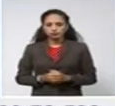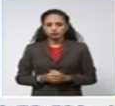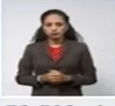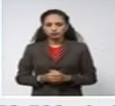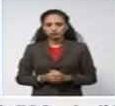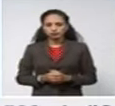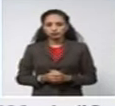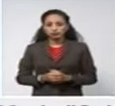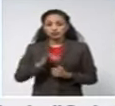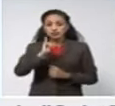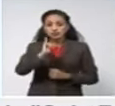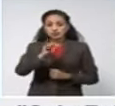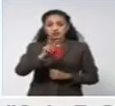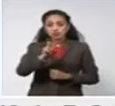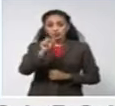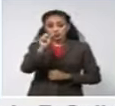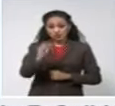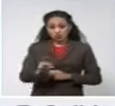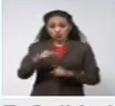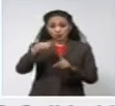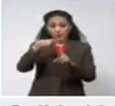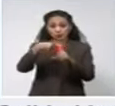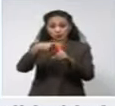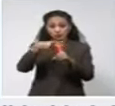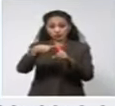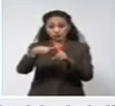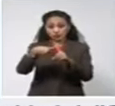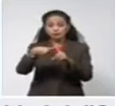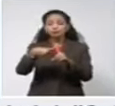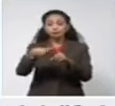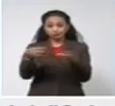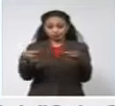62 casos diagnosticados, 58 son